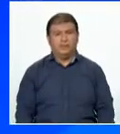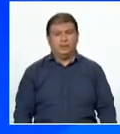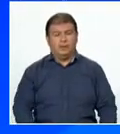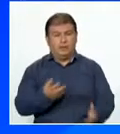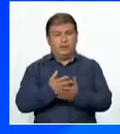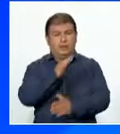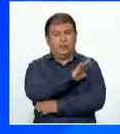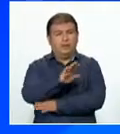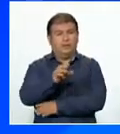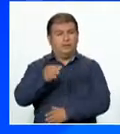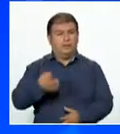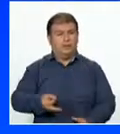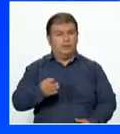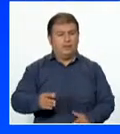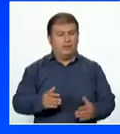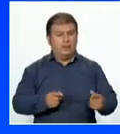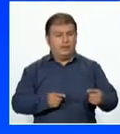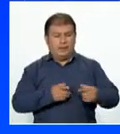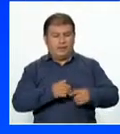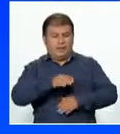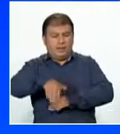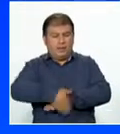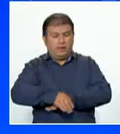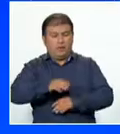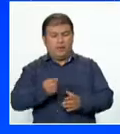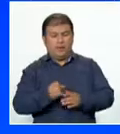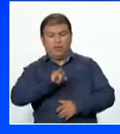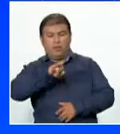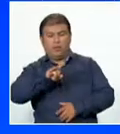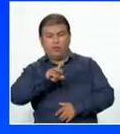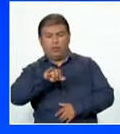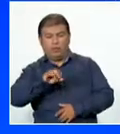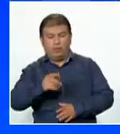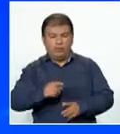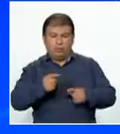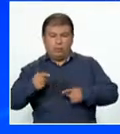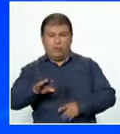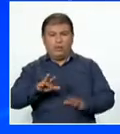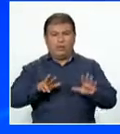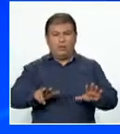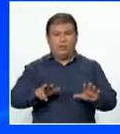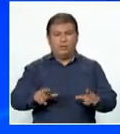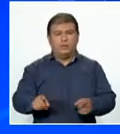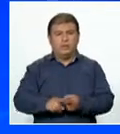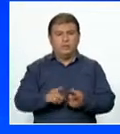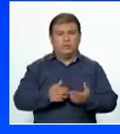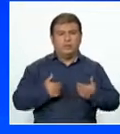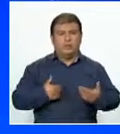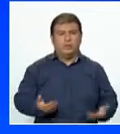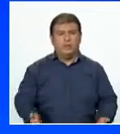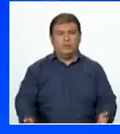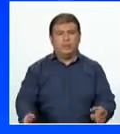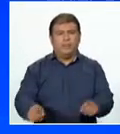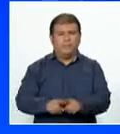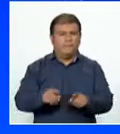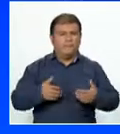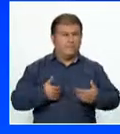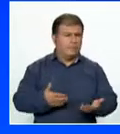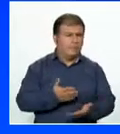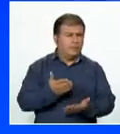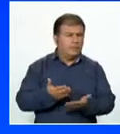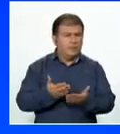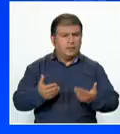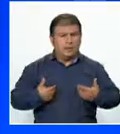Buenas tardes. Efectivamente, a la altura del el Jirón de la Unión, la cuadra 8 aproximadamente, se desarrolló una balacera. Según cuentan algunos